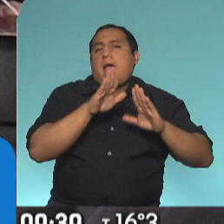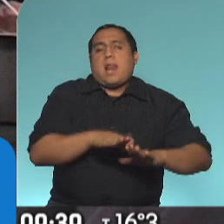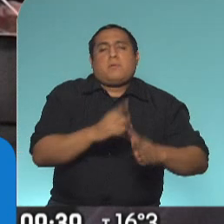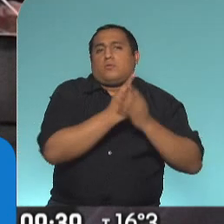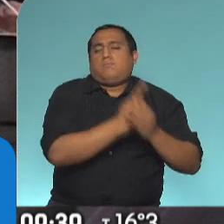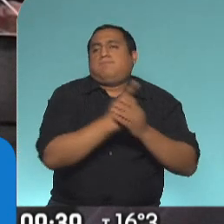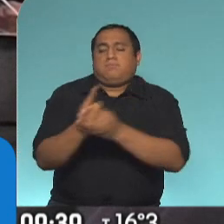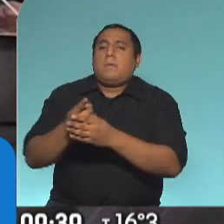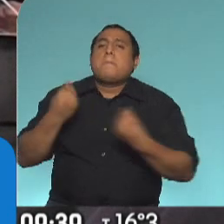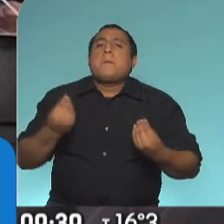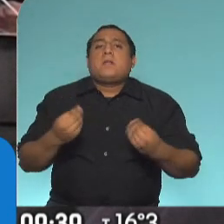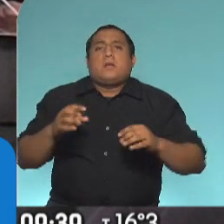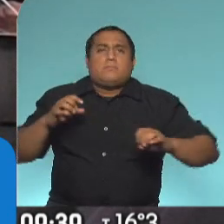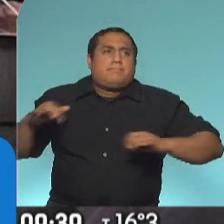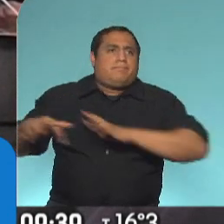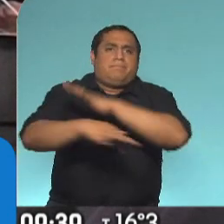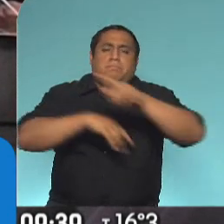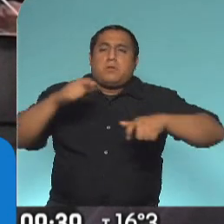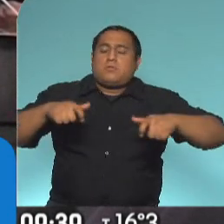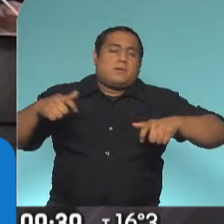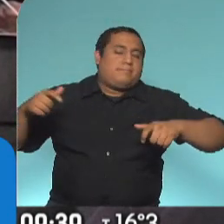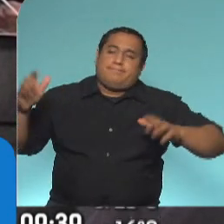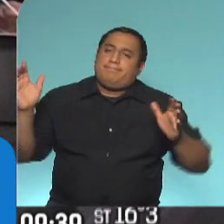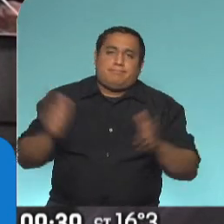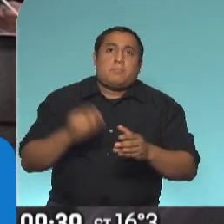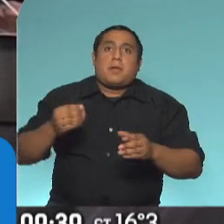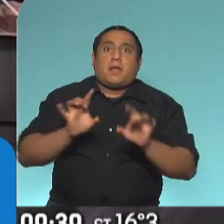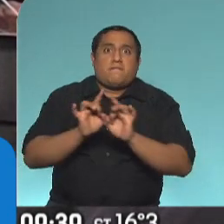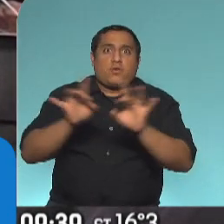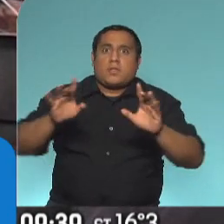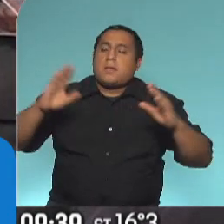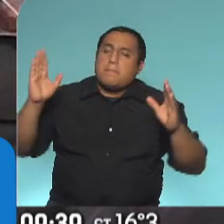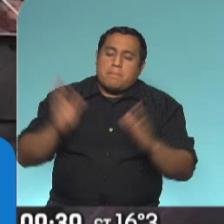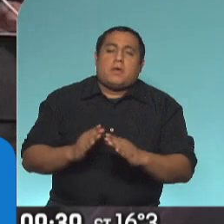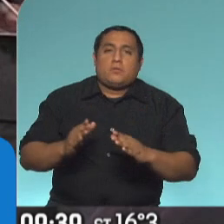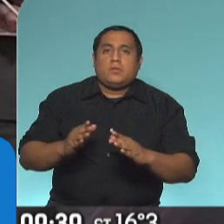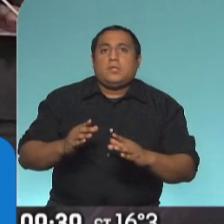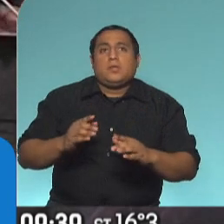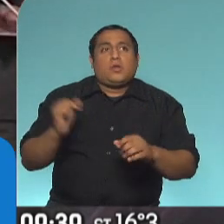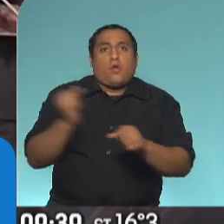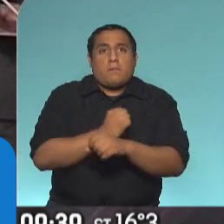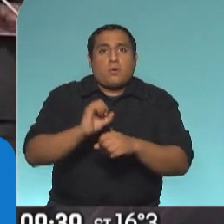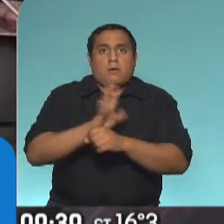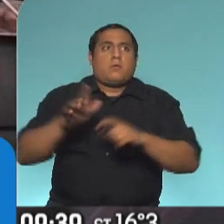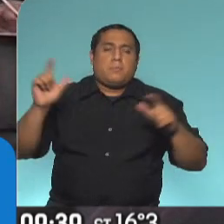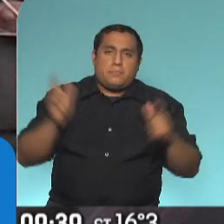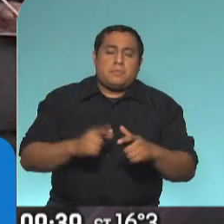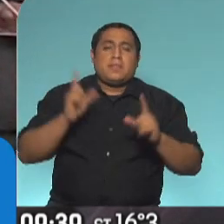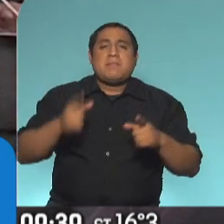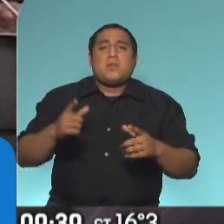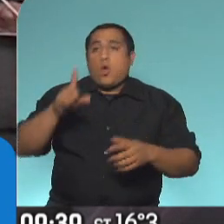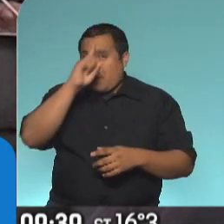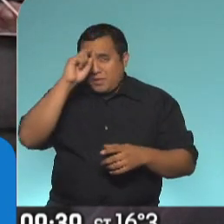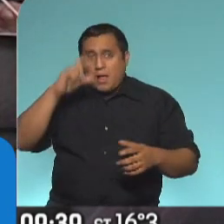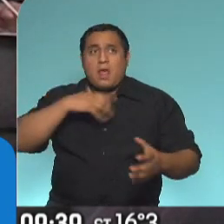esa disminución de la circulación de las personas para minimizar la transmisión y poder disminuir el número de casos, disminuir la atención del sistema de